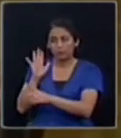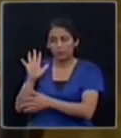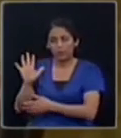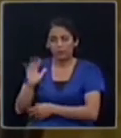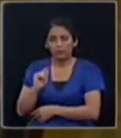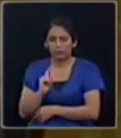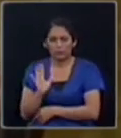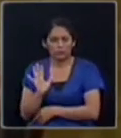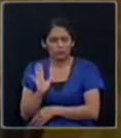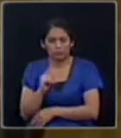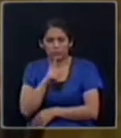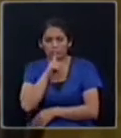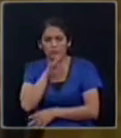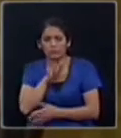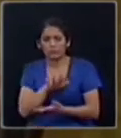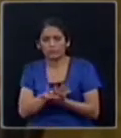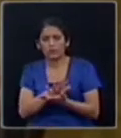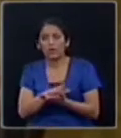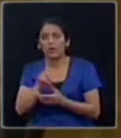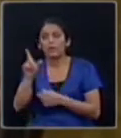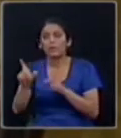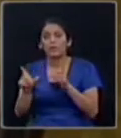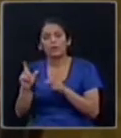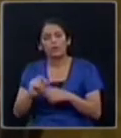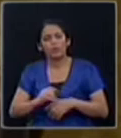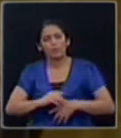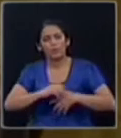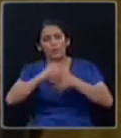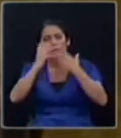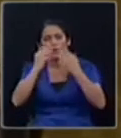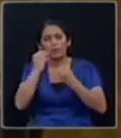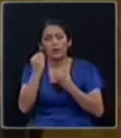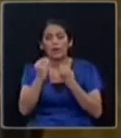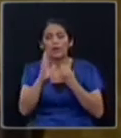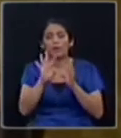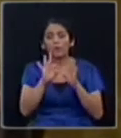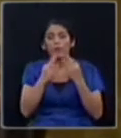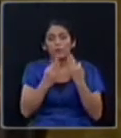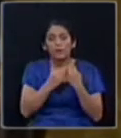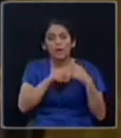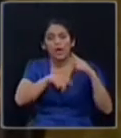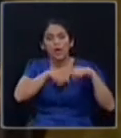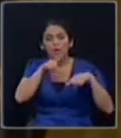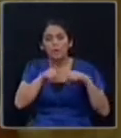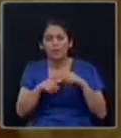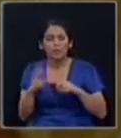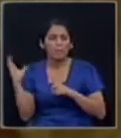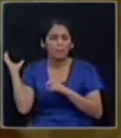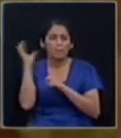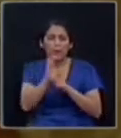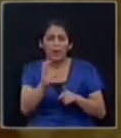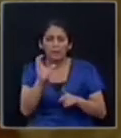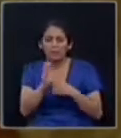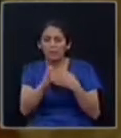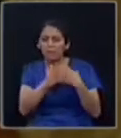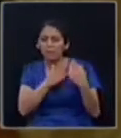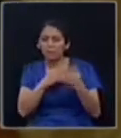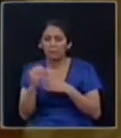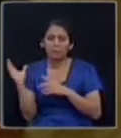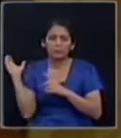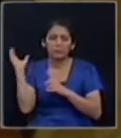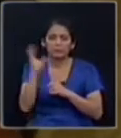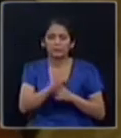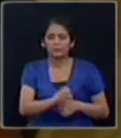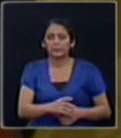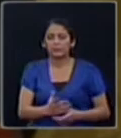amigos. La calumnia, la difamación y hasta las amenazas contaminaron a los más indefensos. Todas las actas